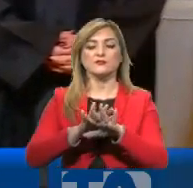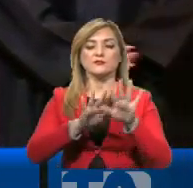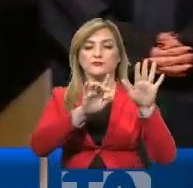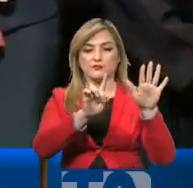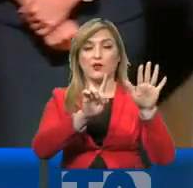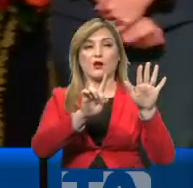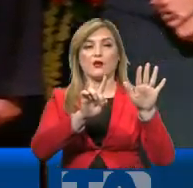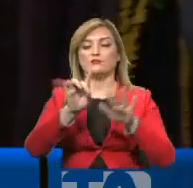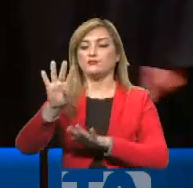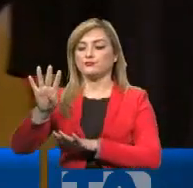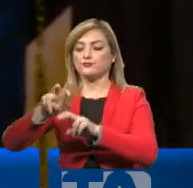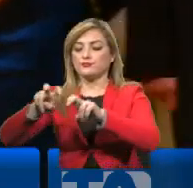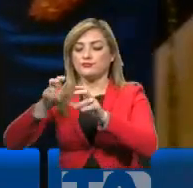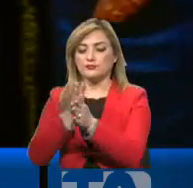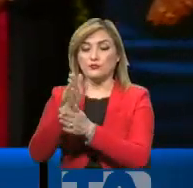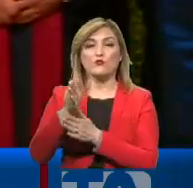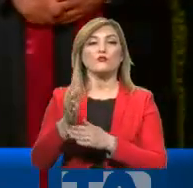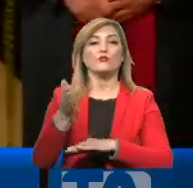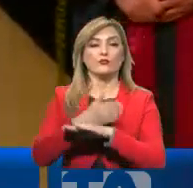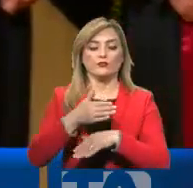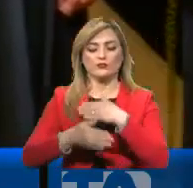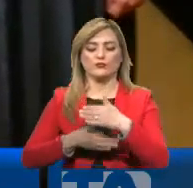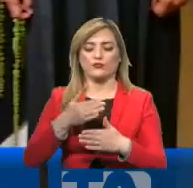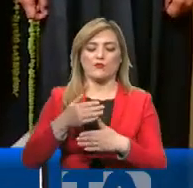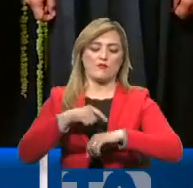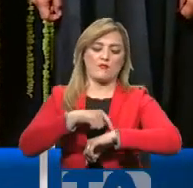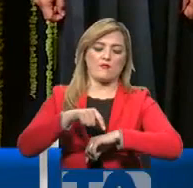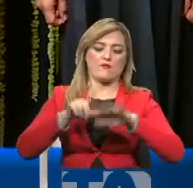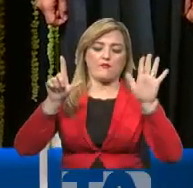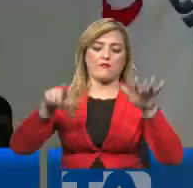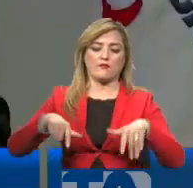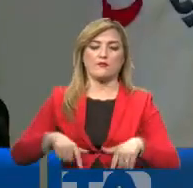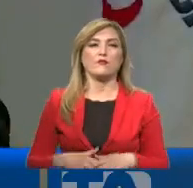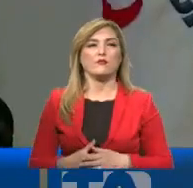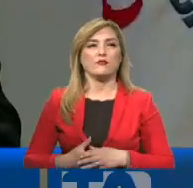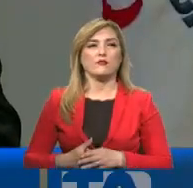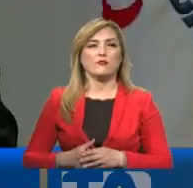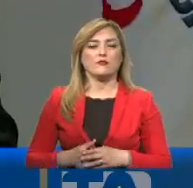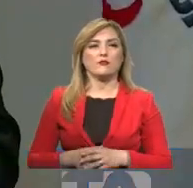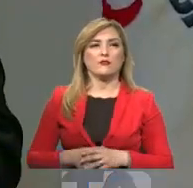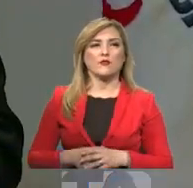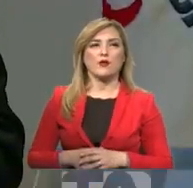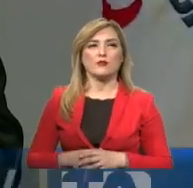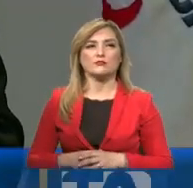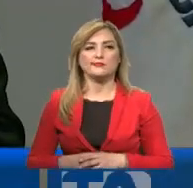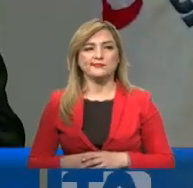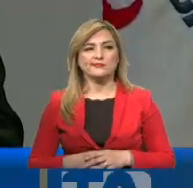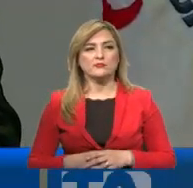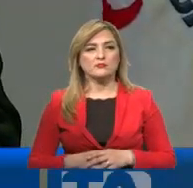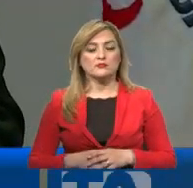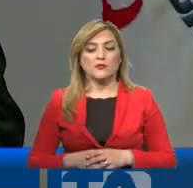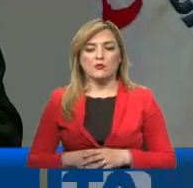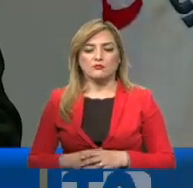6 salas especializadas, luego de un proceso que tardó alrededor de 7 meses. Que nos encontremos aquí es producto de sus